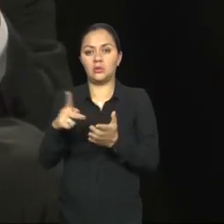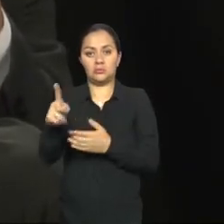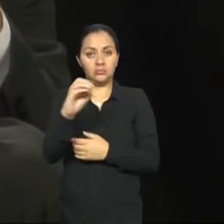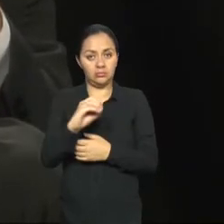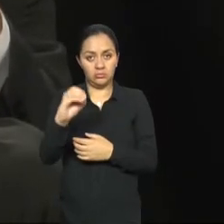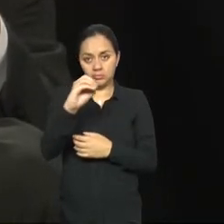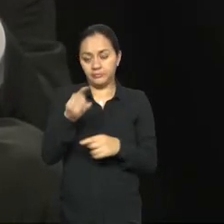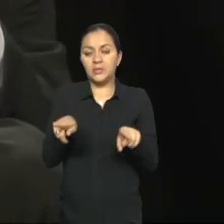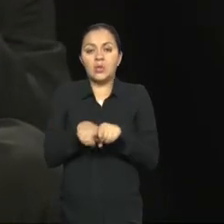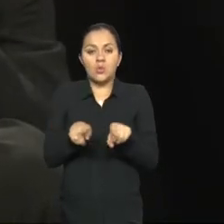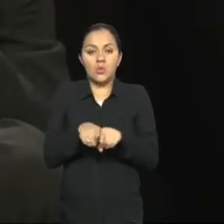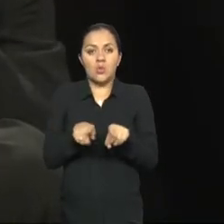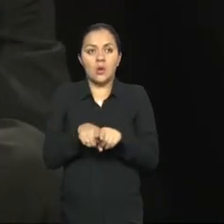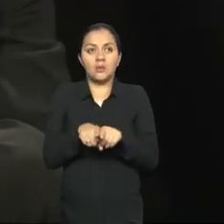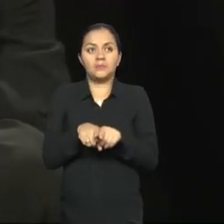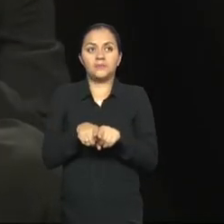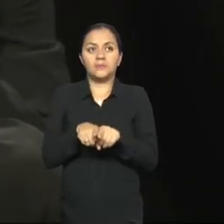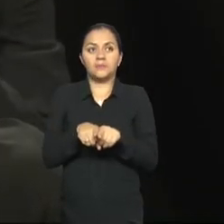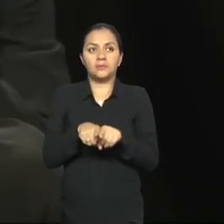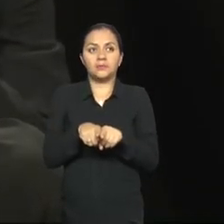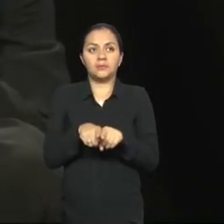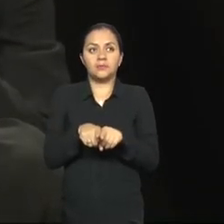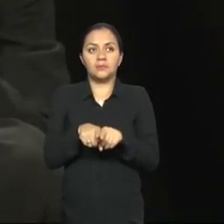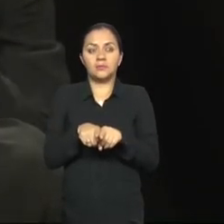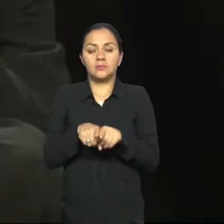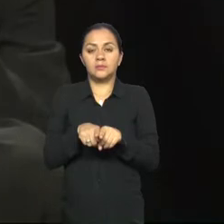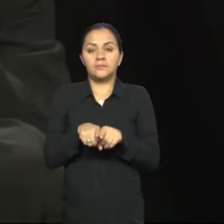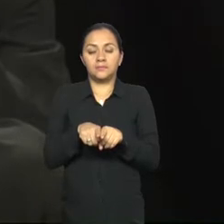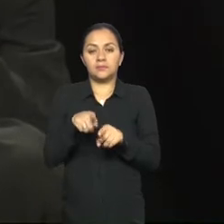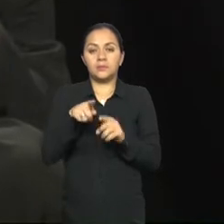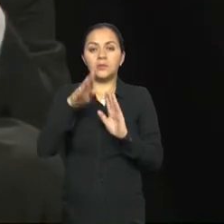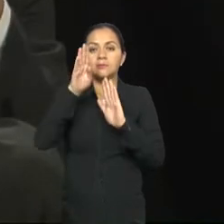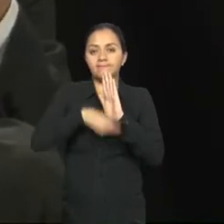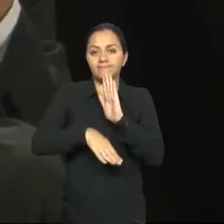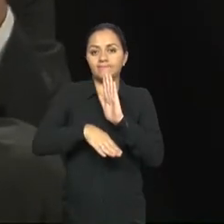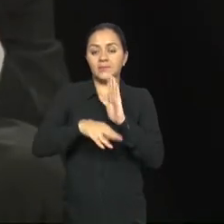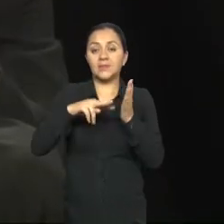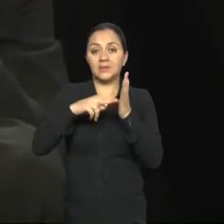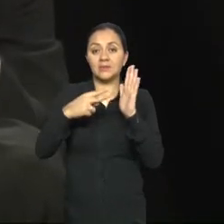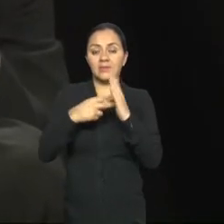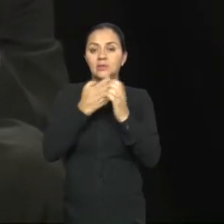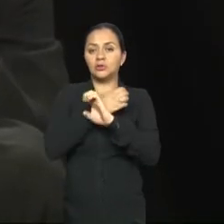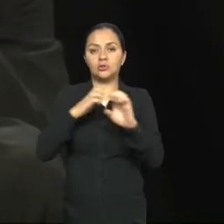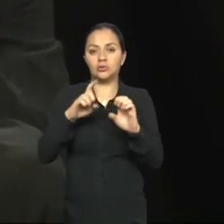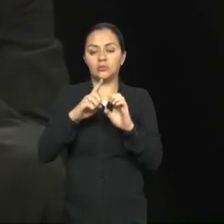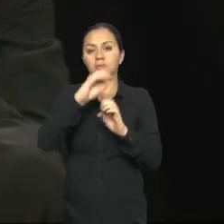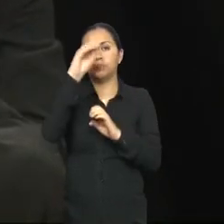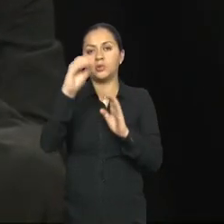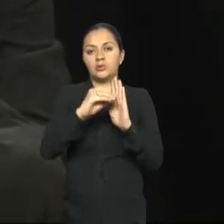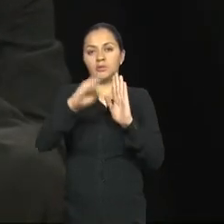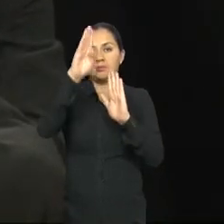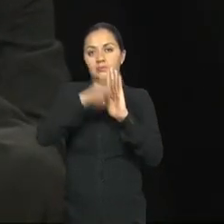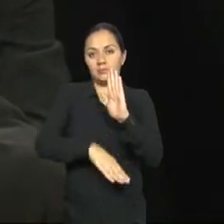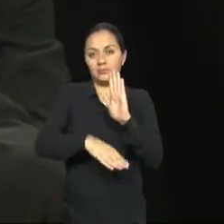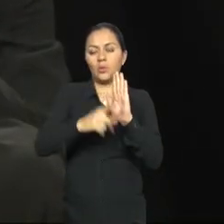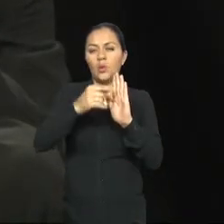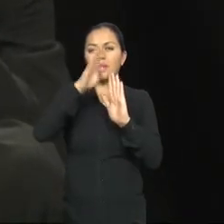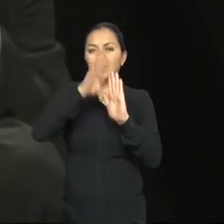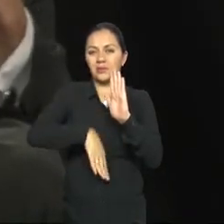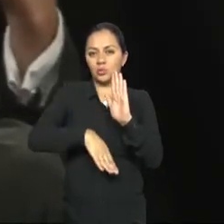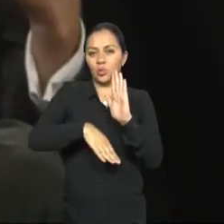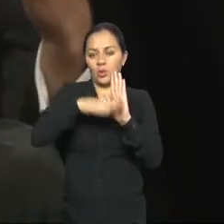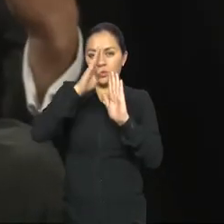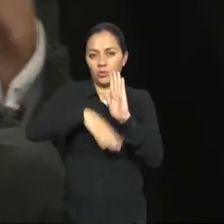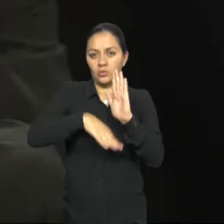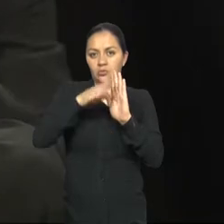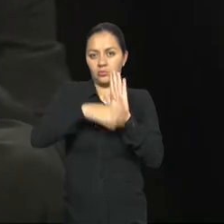cual. Tenía una, no era una exoneración, sino era una rebaja. ¿Y cuál era la rebaja que existía antes en el 2016? Tú